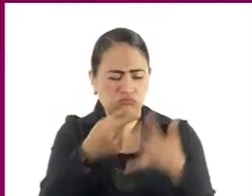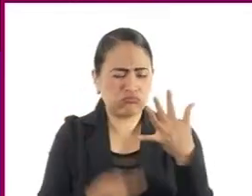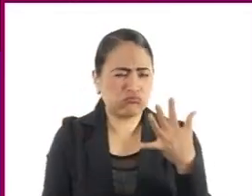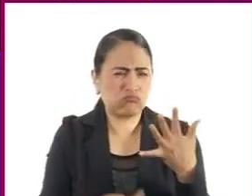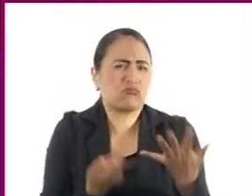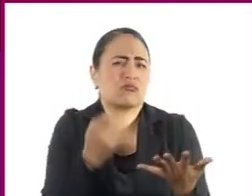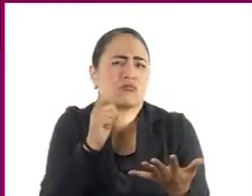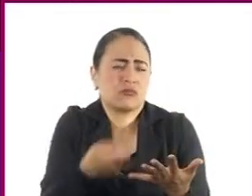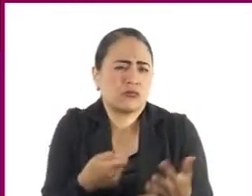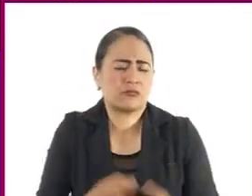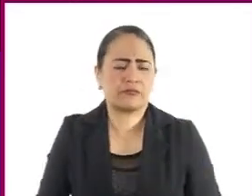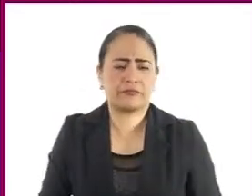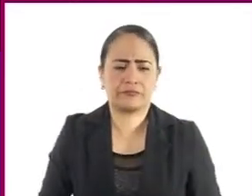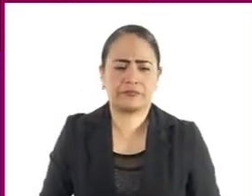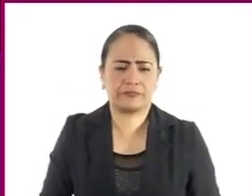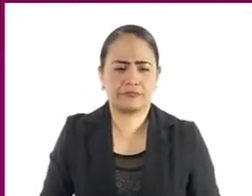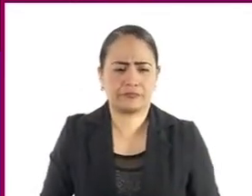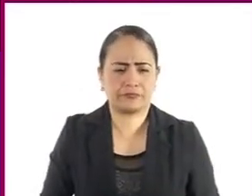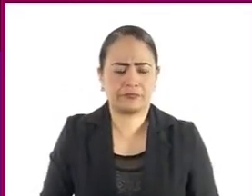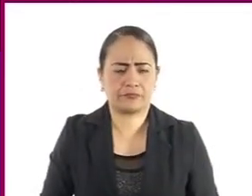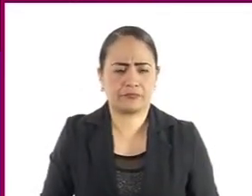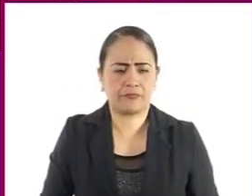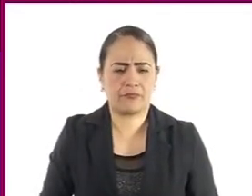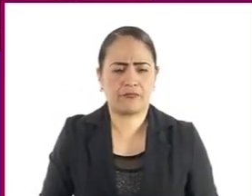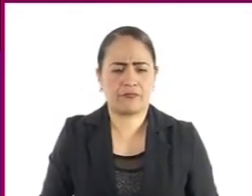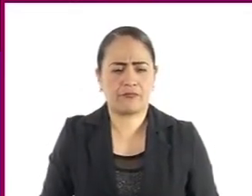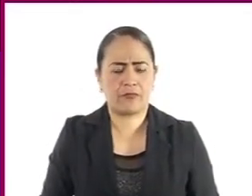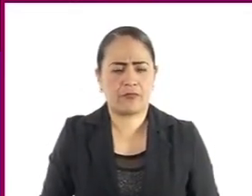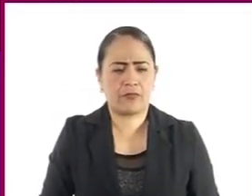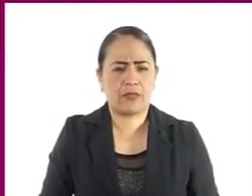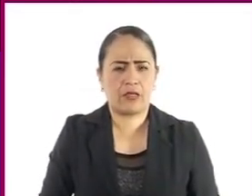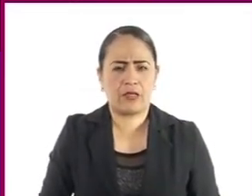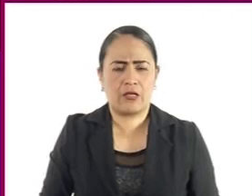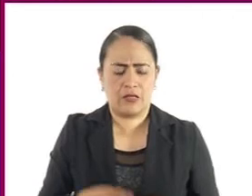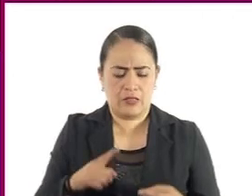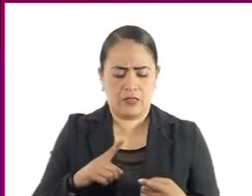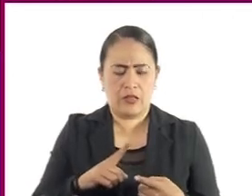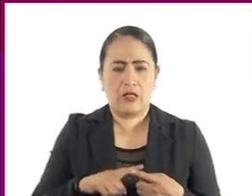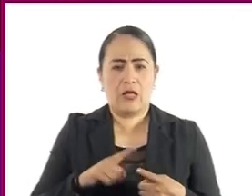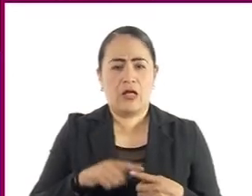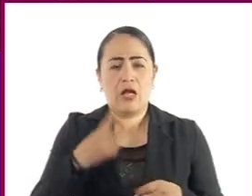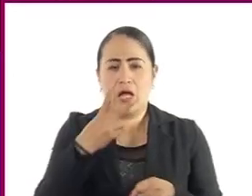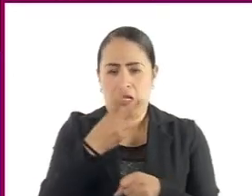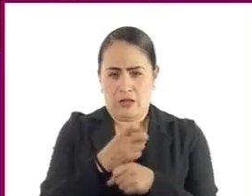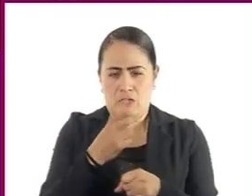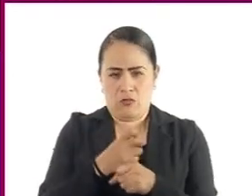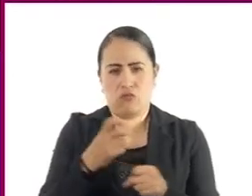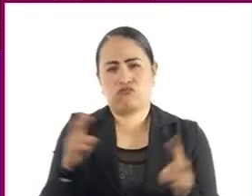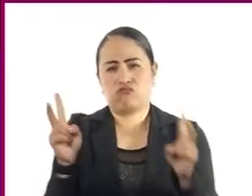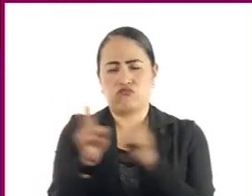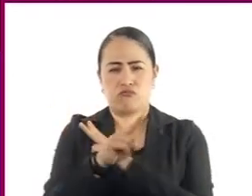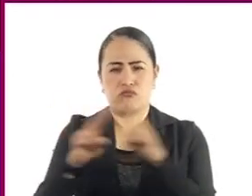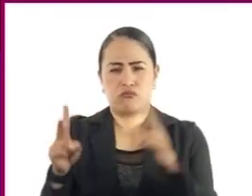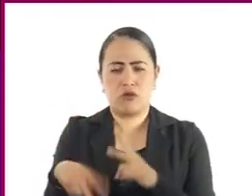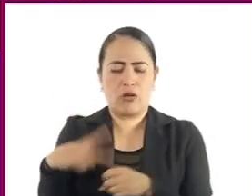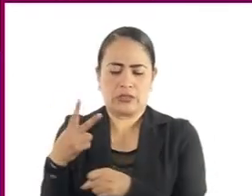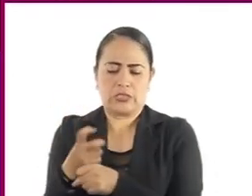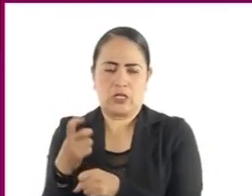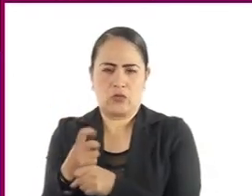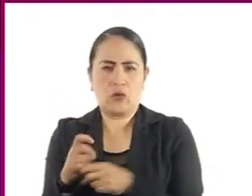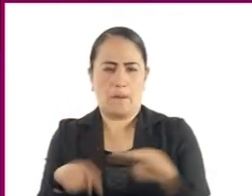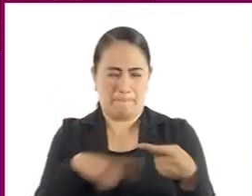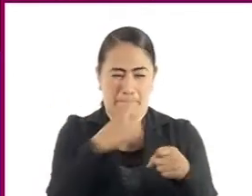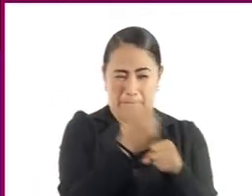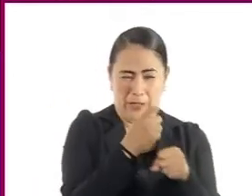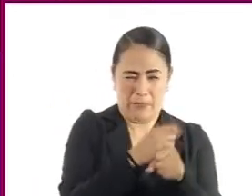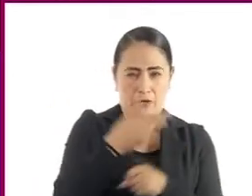así es. El helio es es el segundo aire más ligero en comparación, bueno, con el hidrógeno, que es